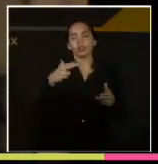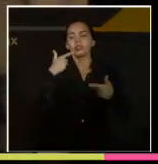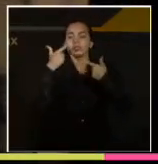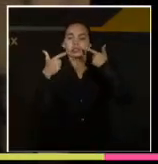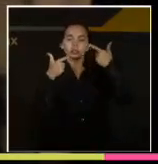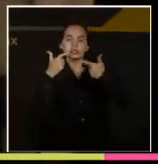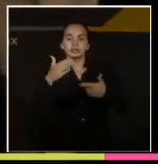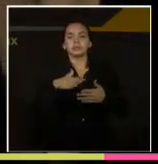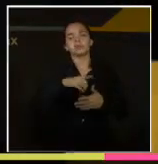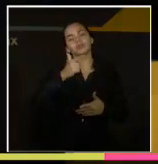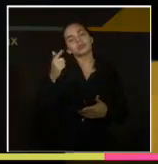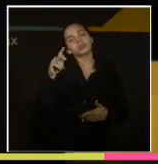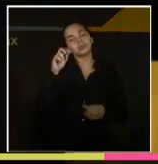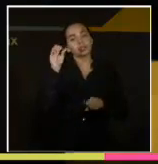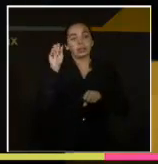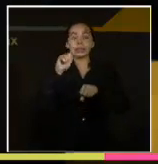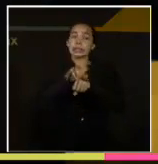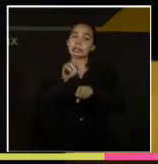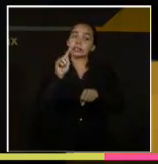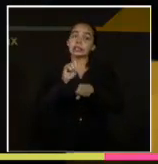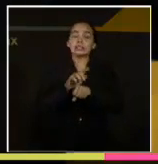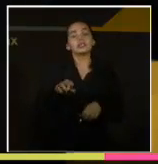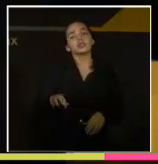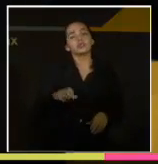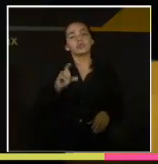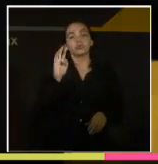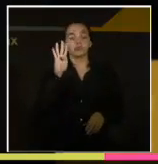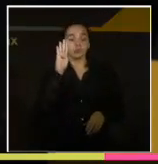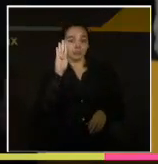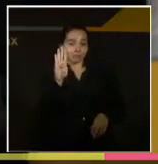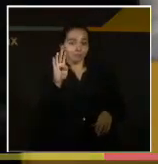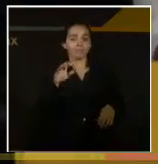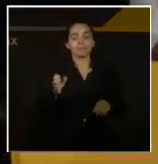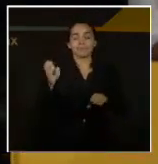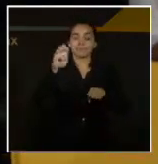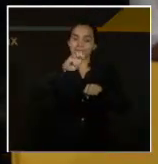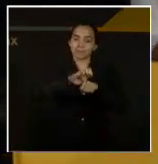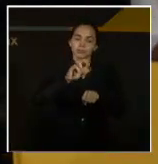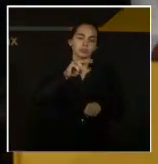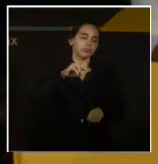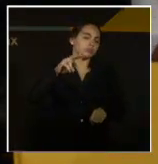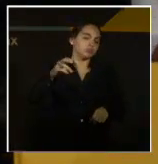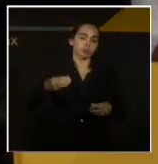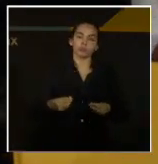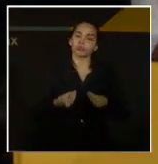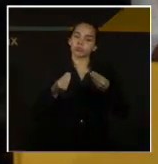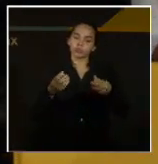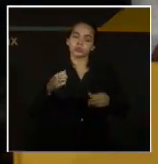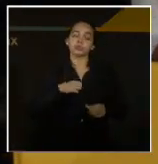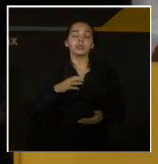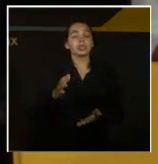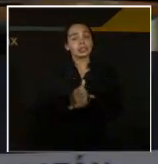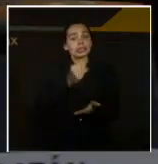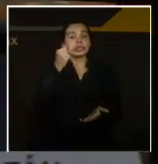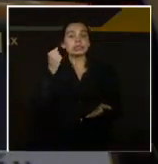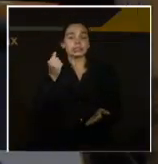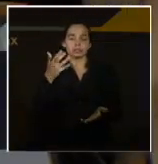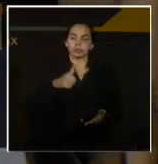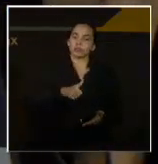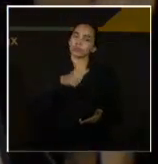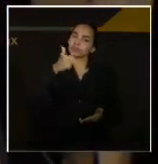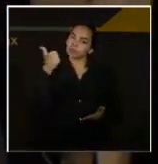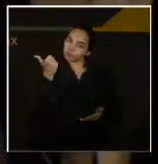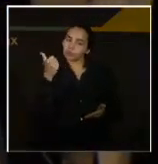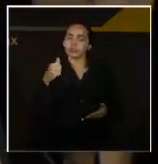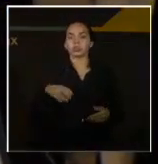las guayaberas de Tequit. 40,000 guayaberas se fabrican en Tequit a la semana y nunca han recibido un crédito. Pero también tenemos a los que hacen bolsas en